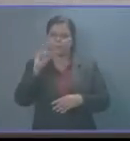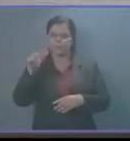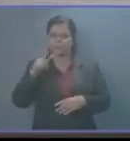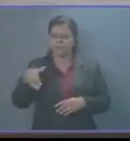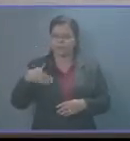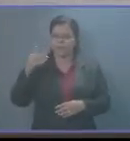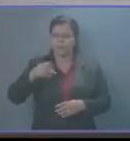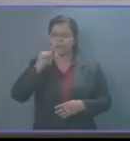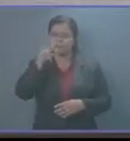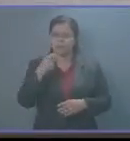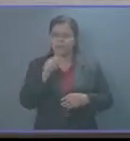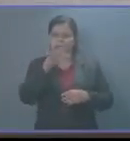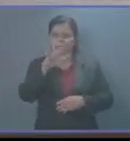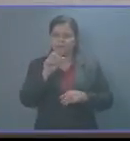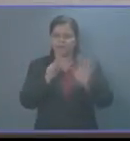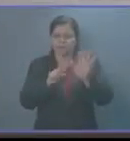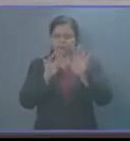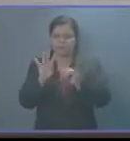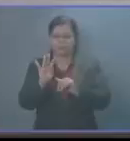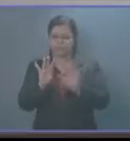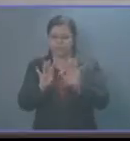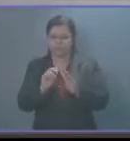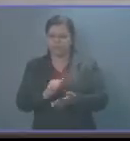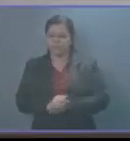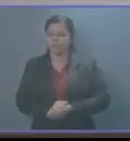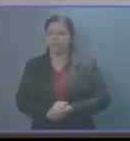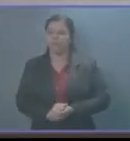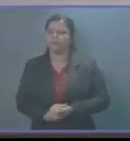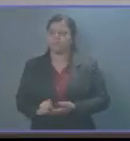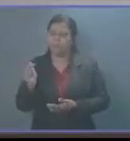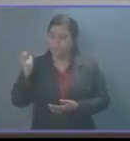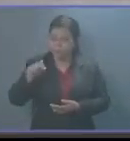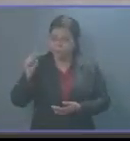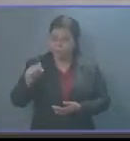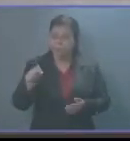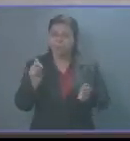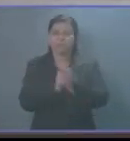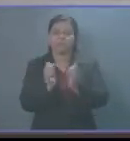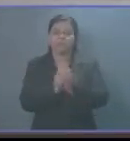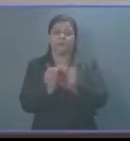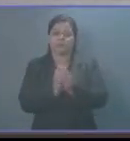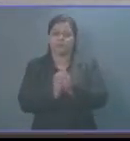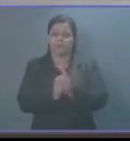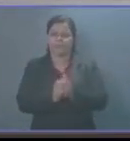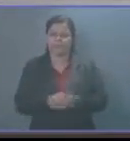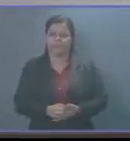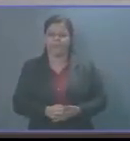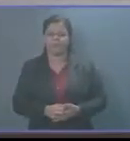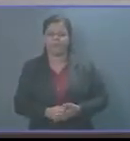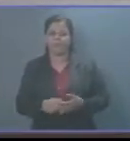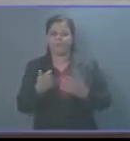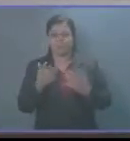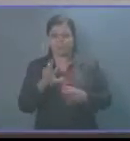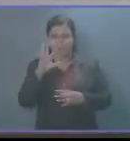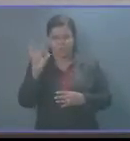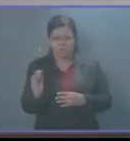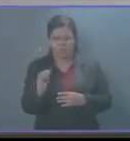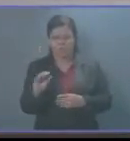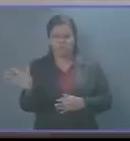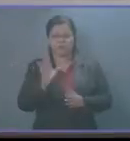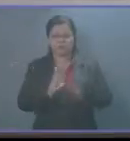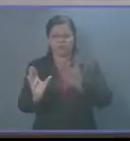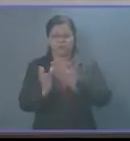de julio de 1569. Debido a su riqueza arquitectónica, artística y